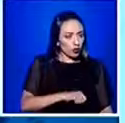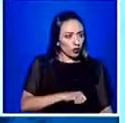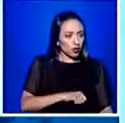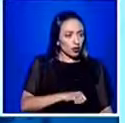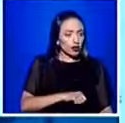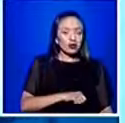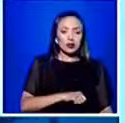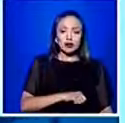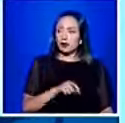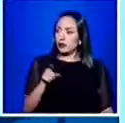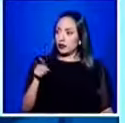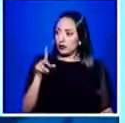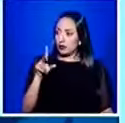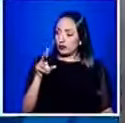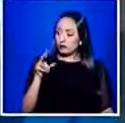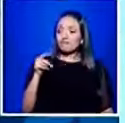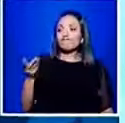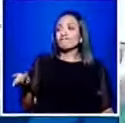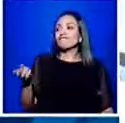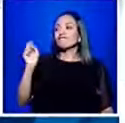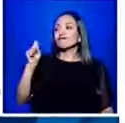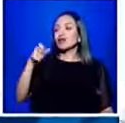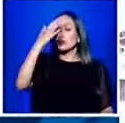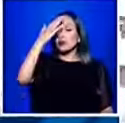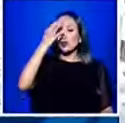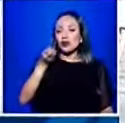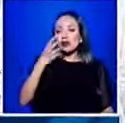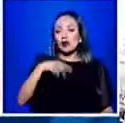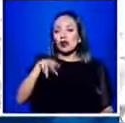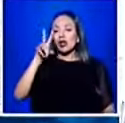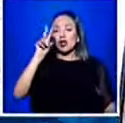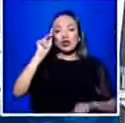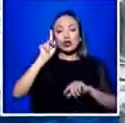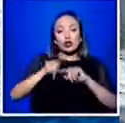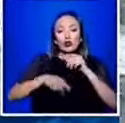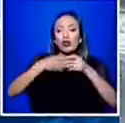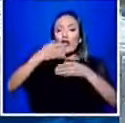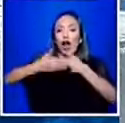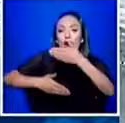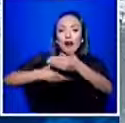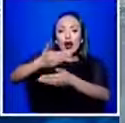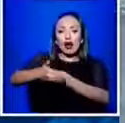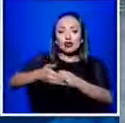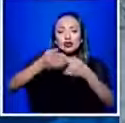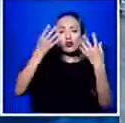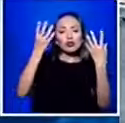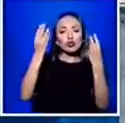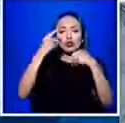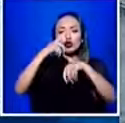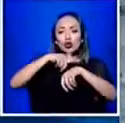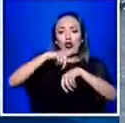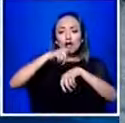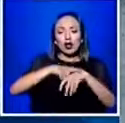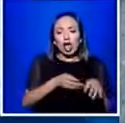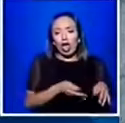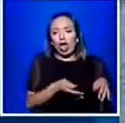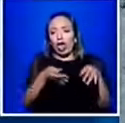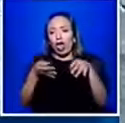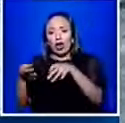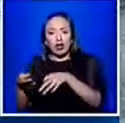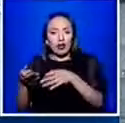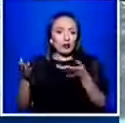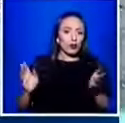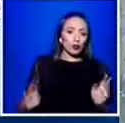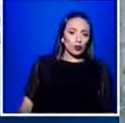Buenos días. No avanza rápido. No se puede avanzar, esta situación está muy demorada. No sé qué es lo que pasa con los